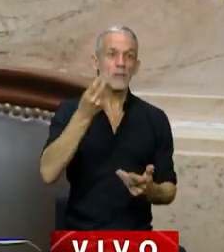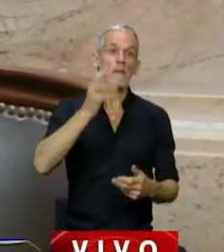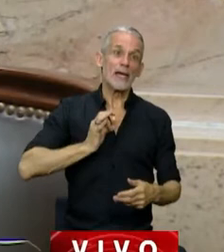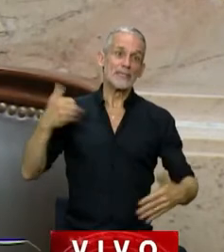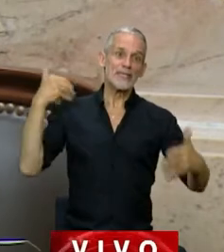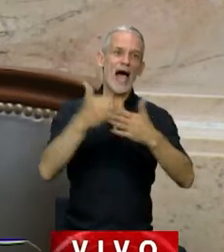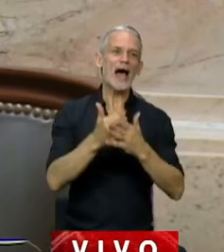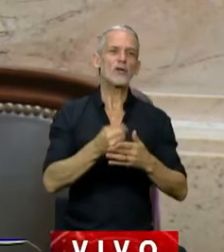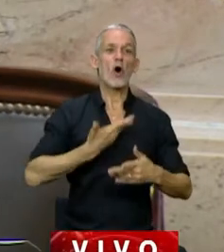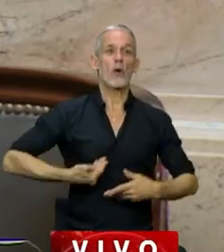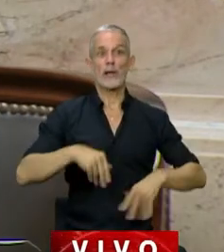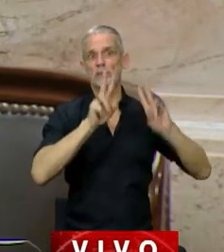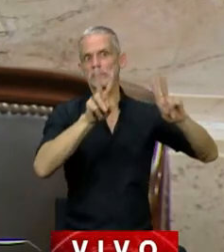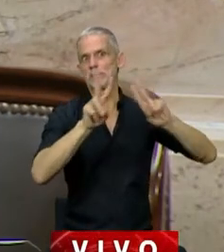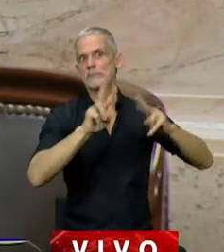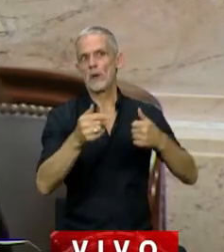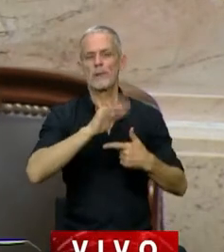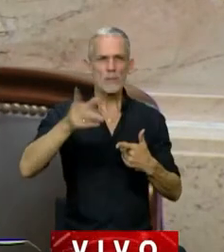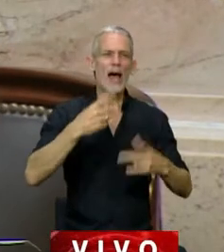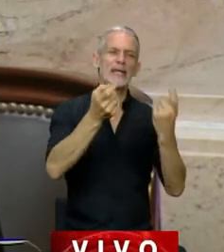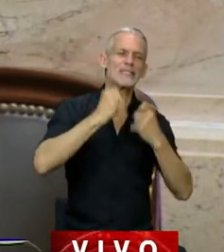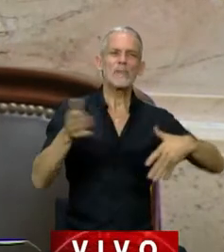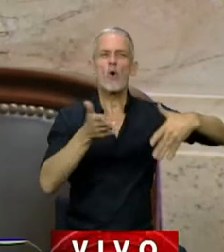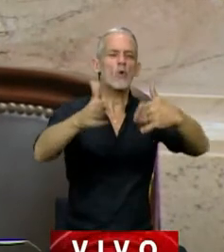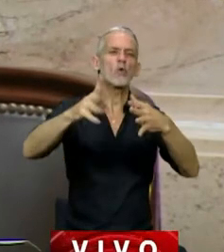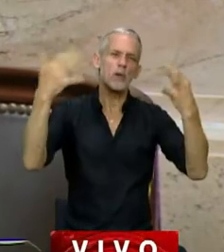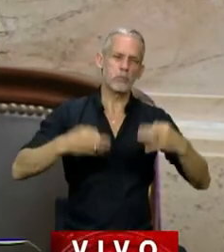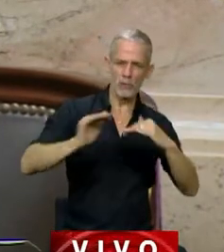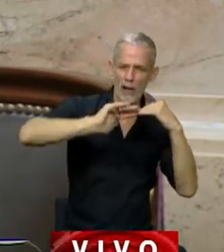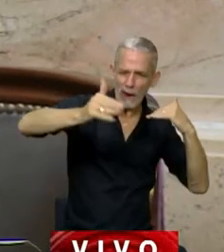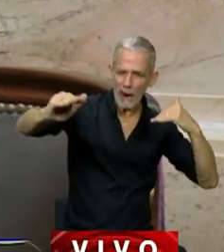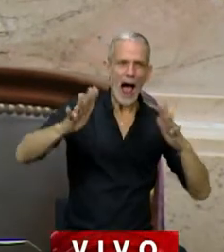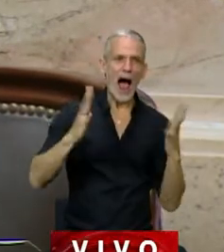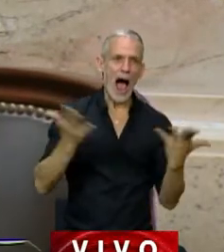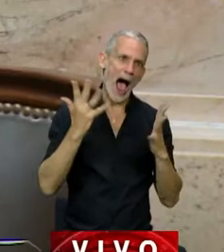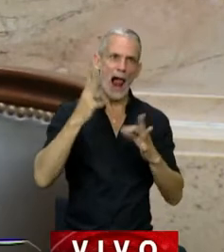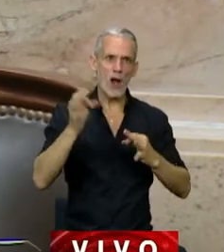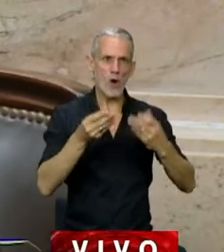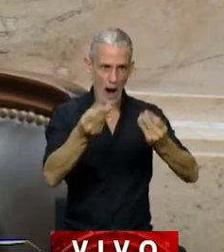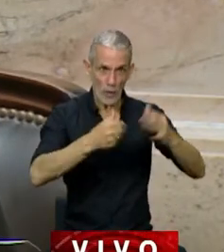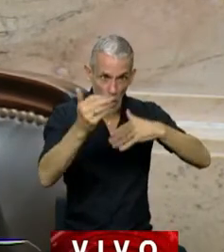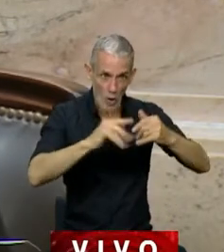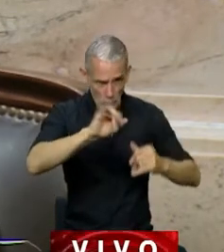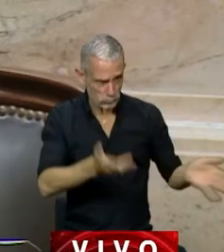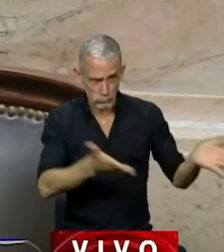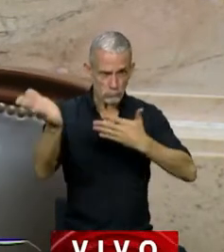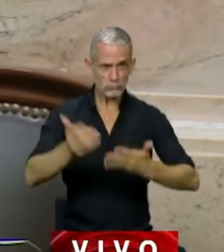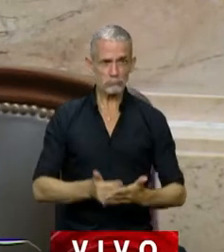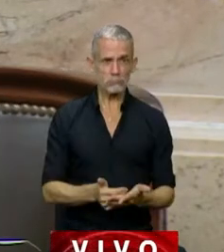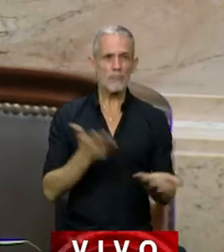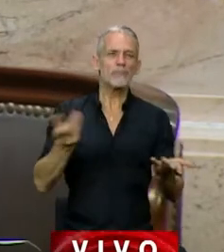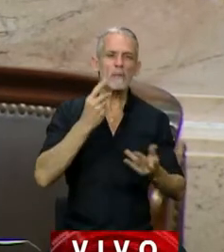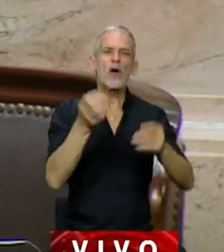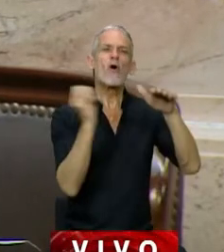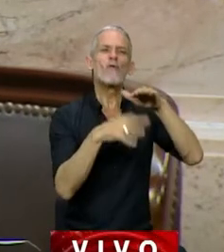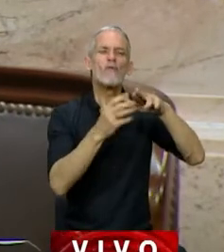años de gobierno justicialista y necesitamos que las rutas se parezcan a algo, que sean rutas. Evidentemente que sí apoyamos eso. Pero mientras no aumentamos el